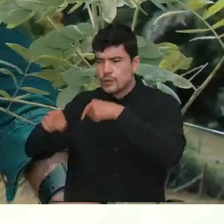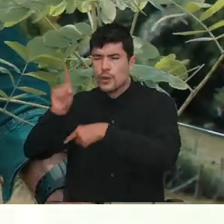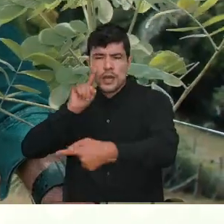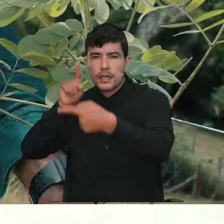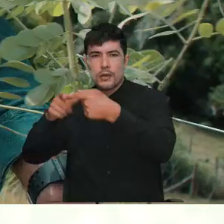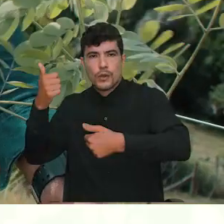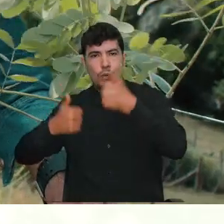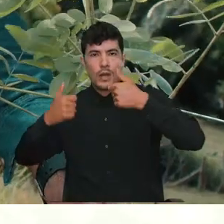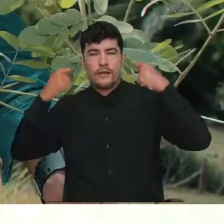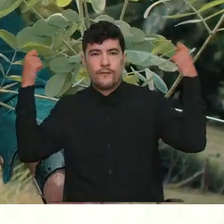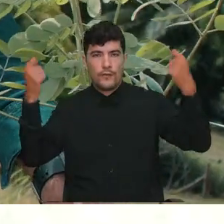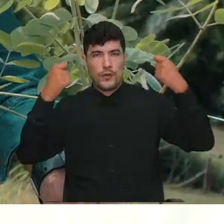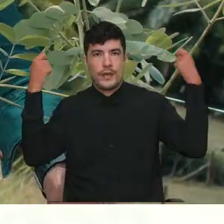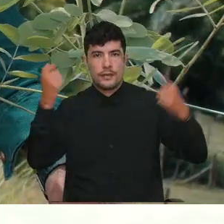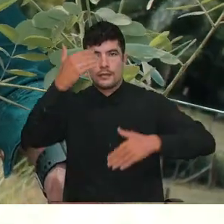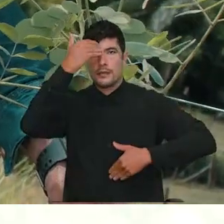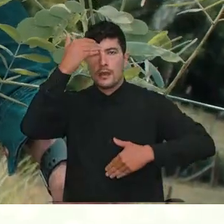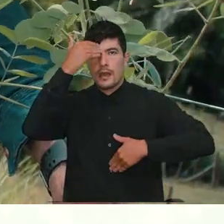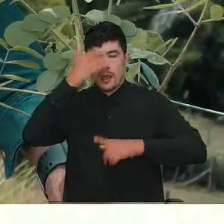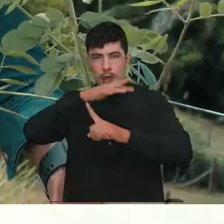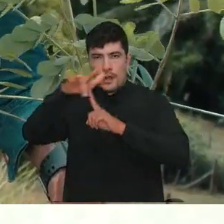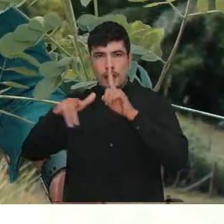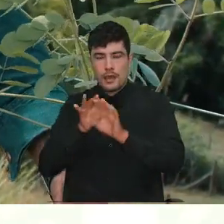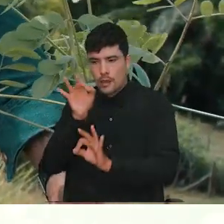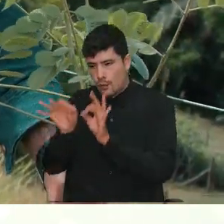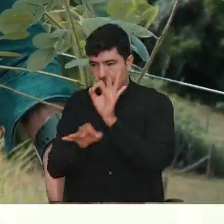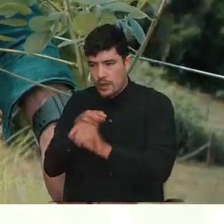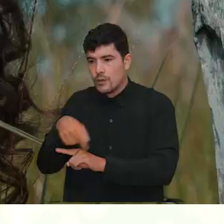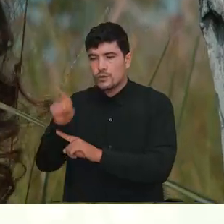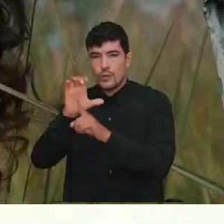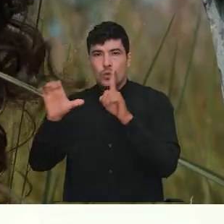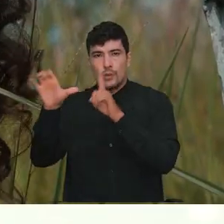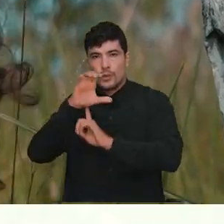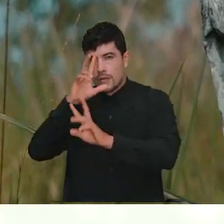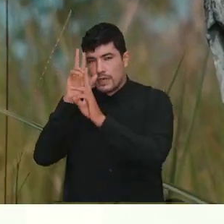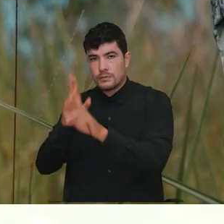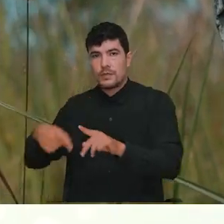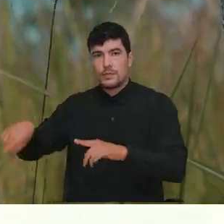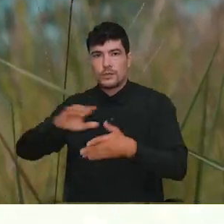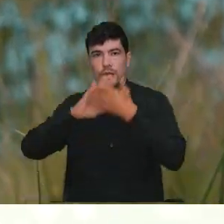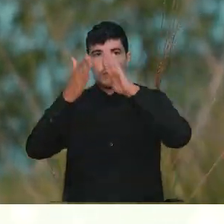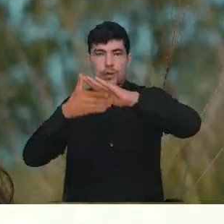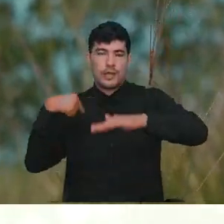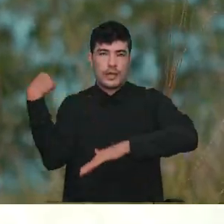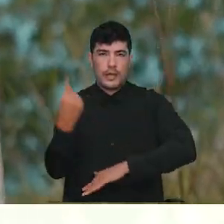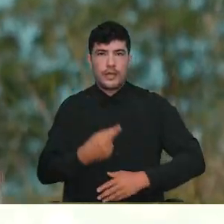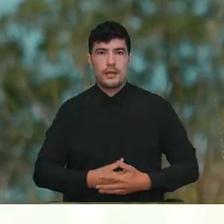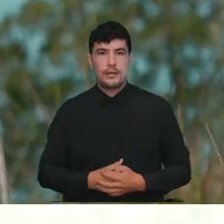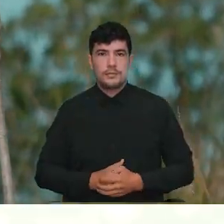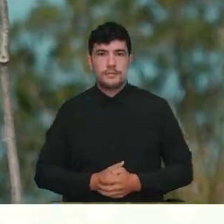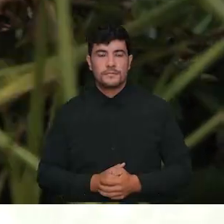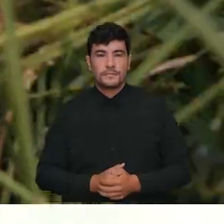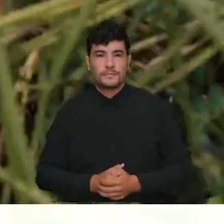los predios de la familia de Sandra Telles, una usuaria que solicitó el apoyo a las entidades con el fin de crear un lugar más